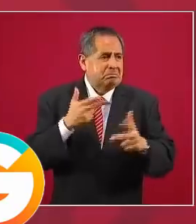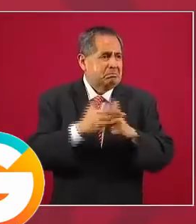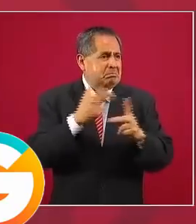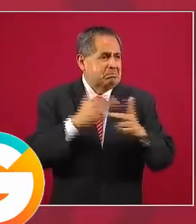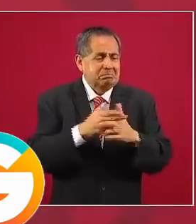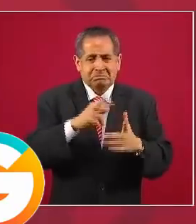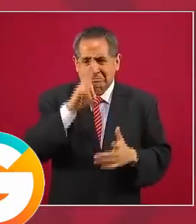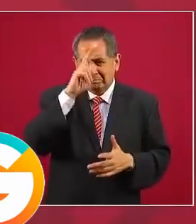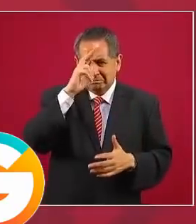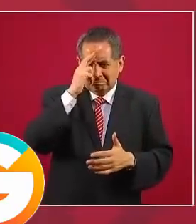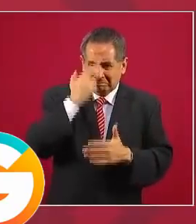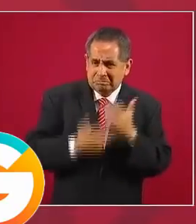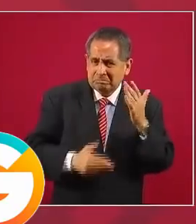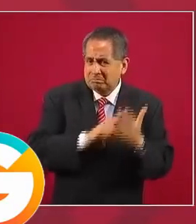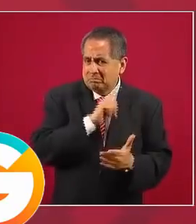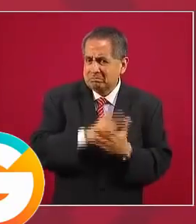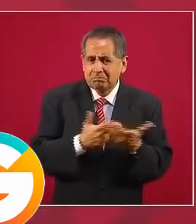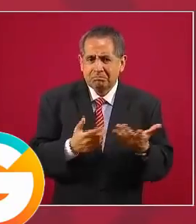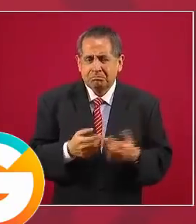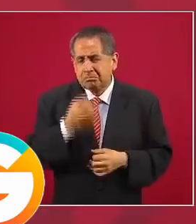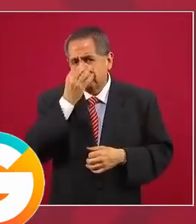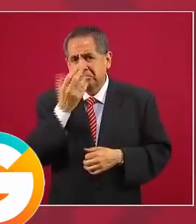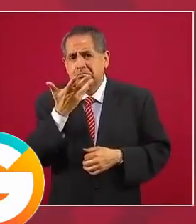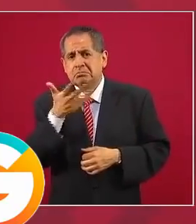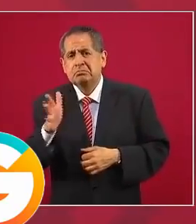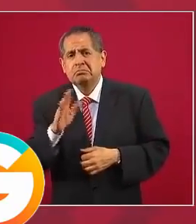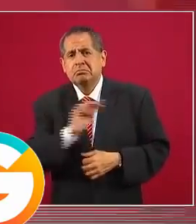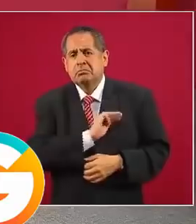Un estado con 10 municipios.